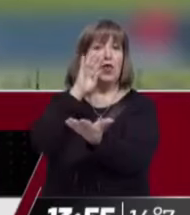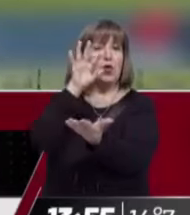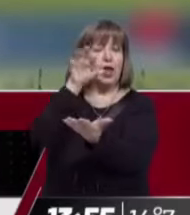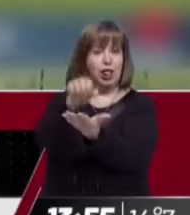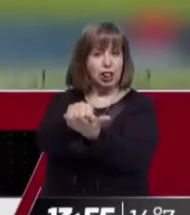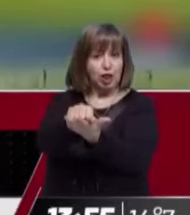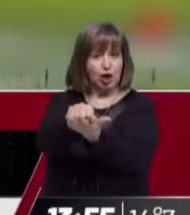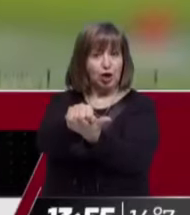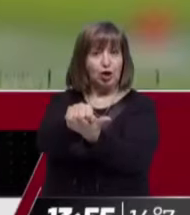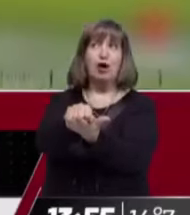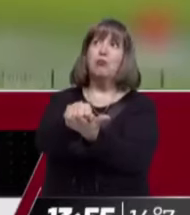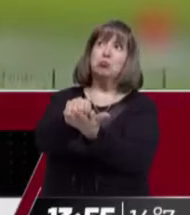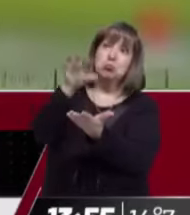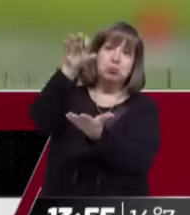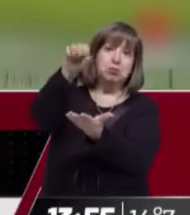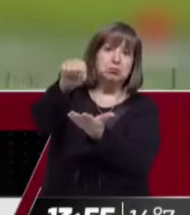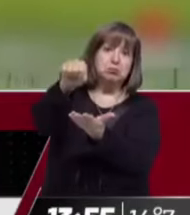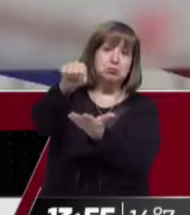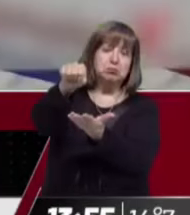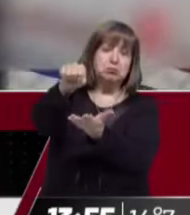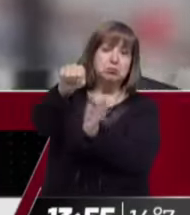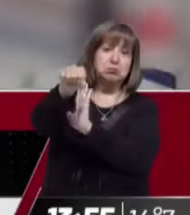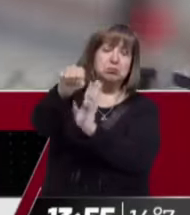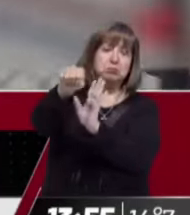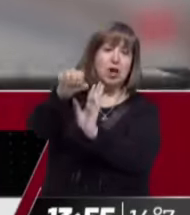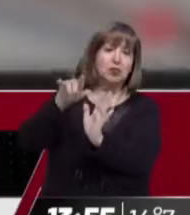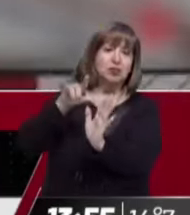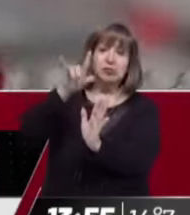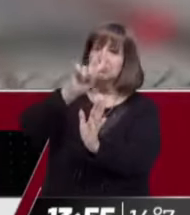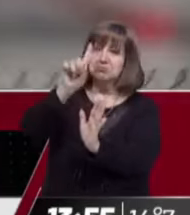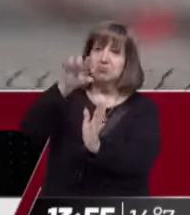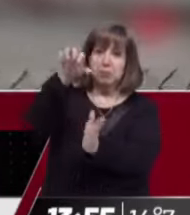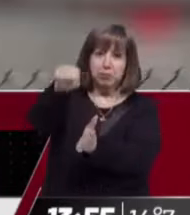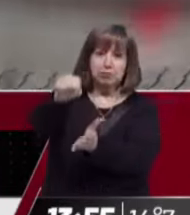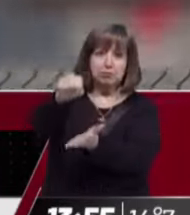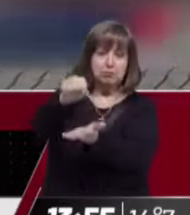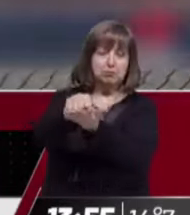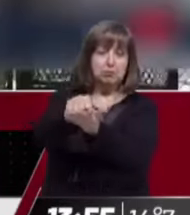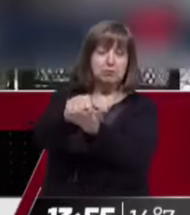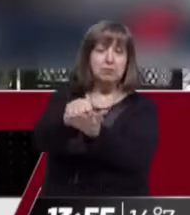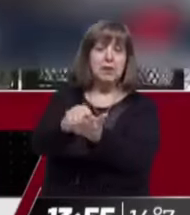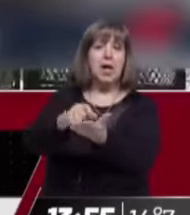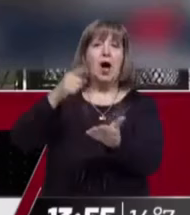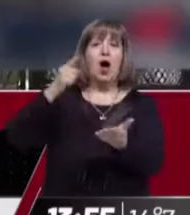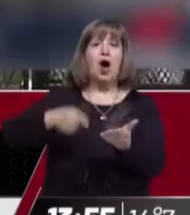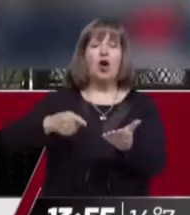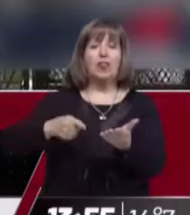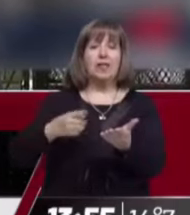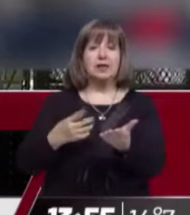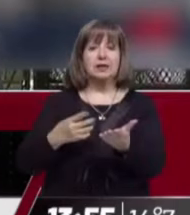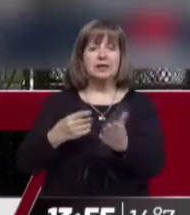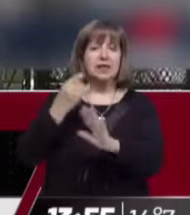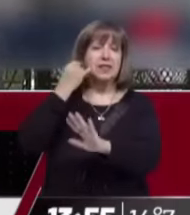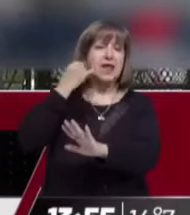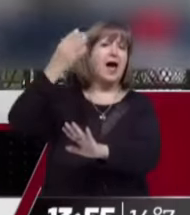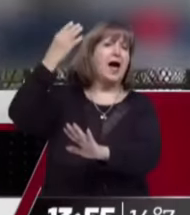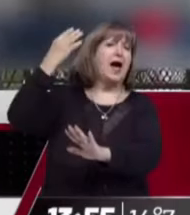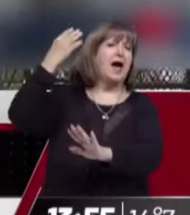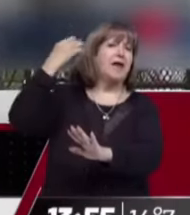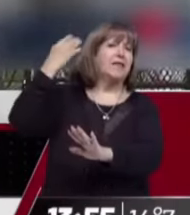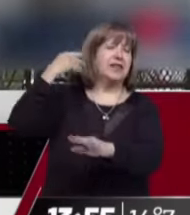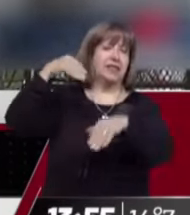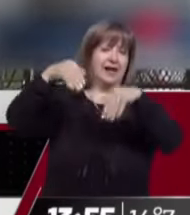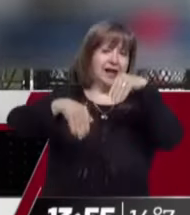¿Por qué se lo incautó? Bueno, son varias causas en realidad, que son órdenes de embargo que vienen desde antes de